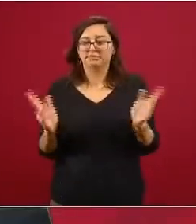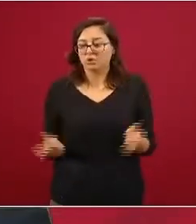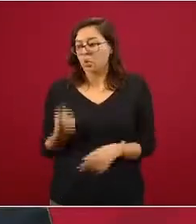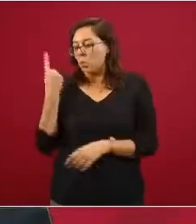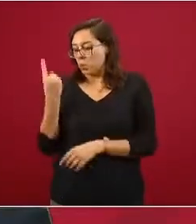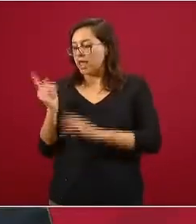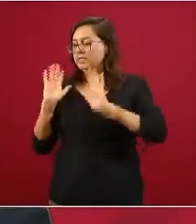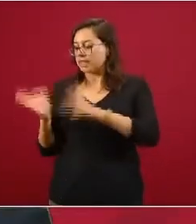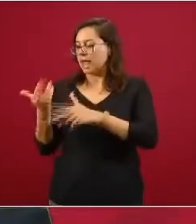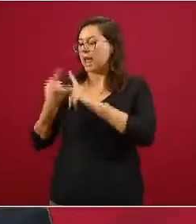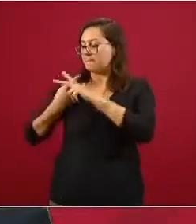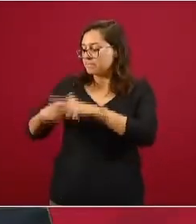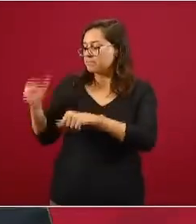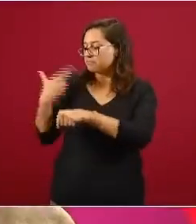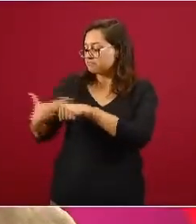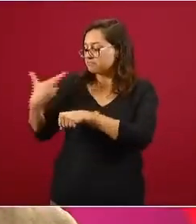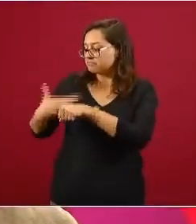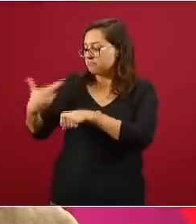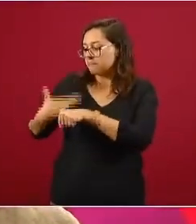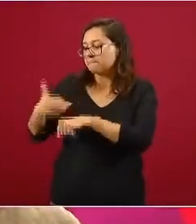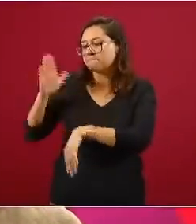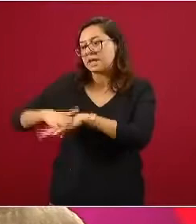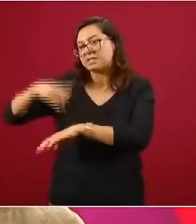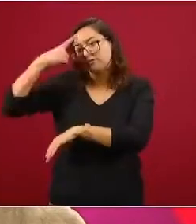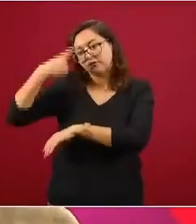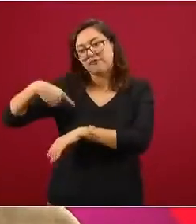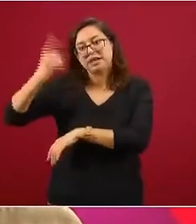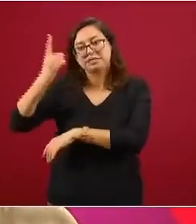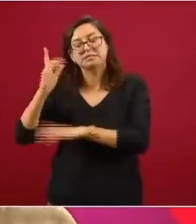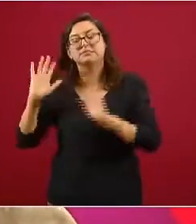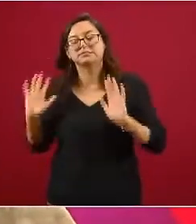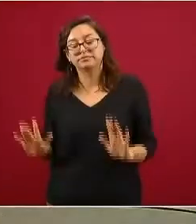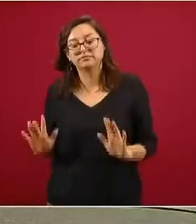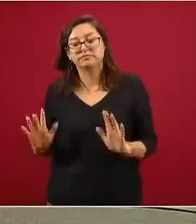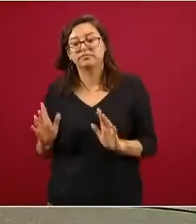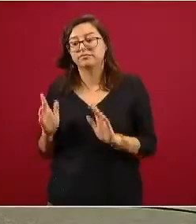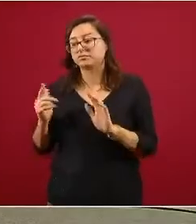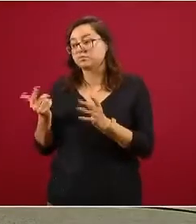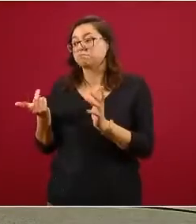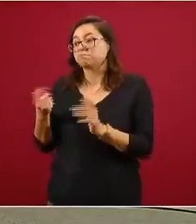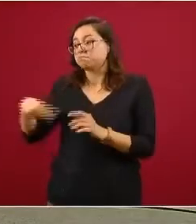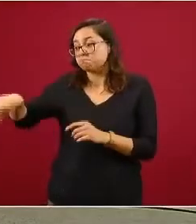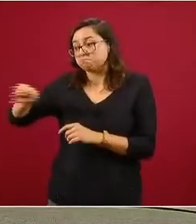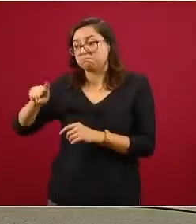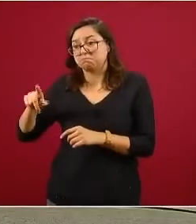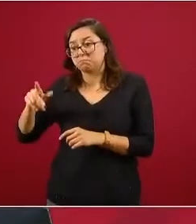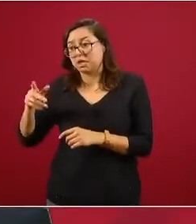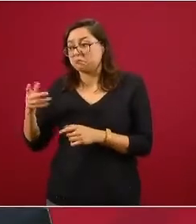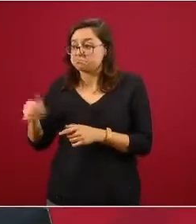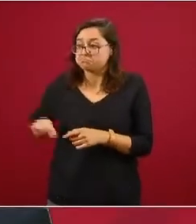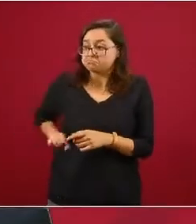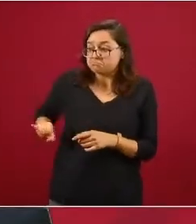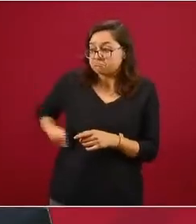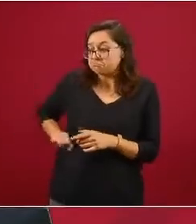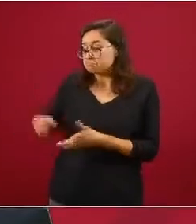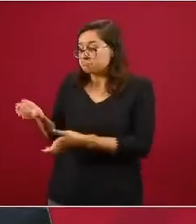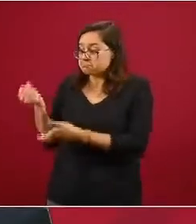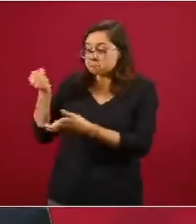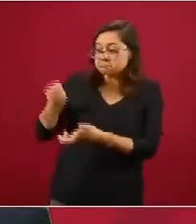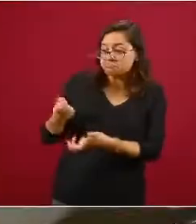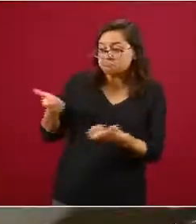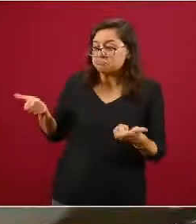anunciadas para tener un acceso facilitado y las partes interesadas están dispuestas a hacer